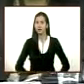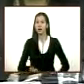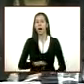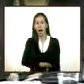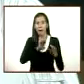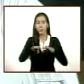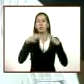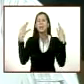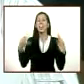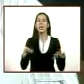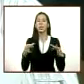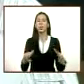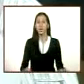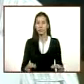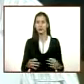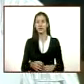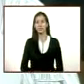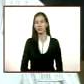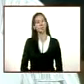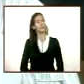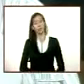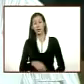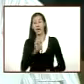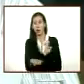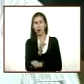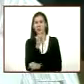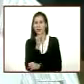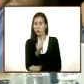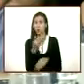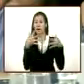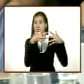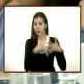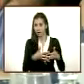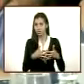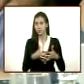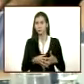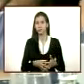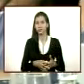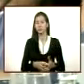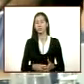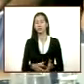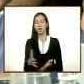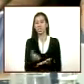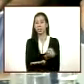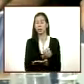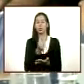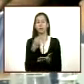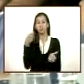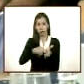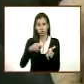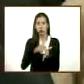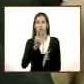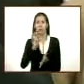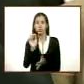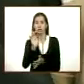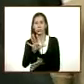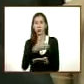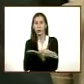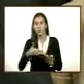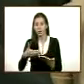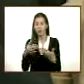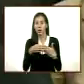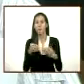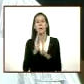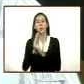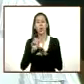la naturaleza. En la jornada, Ecuador denunció que los Estados Unidos le habría retirado un financiamiento de 2,5 millones de dólares para la conservación